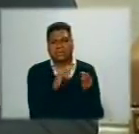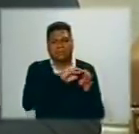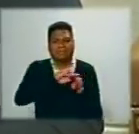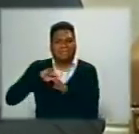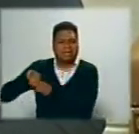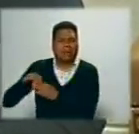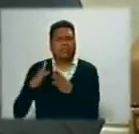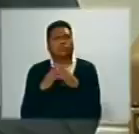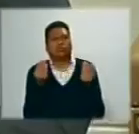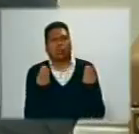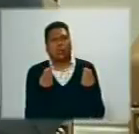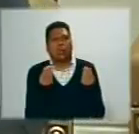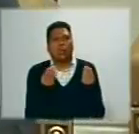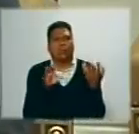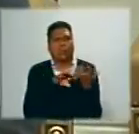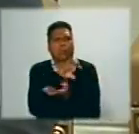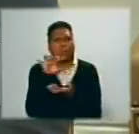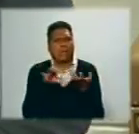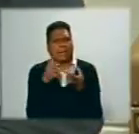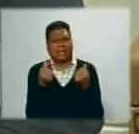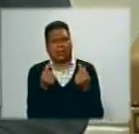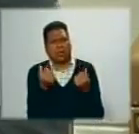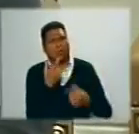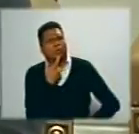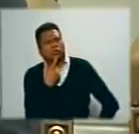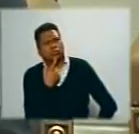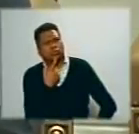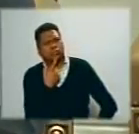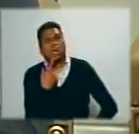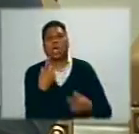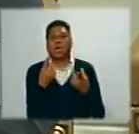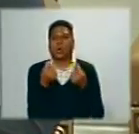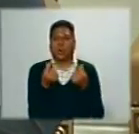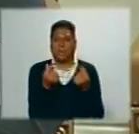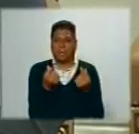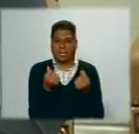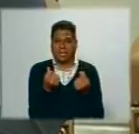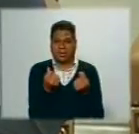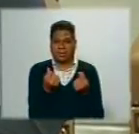complejidad al problema económico. Los precios son